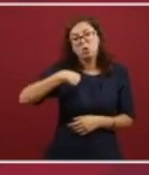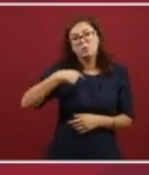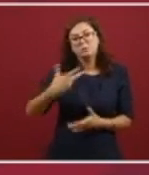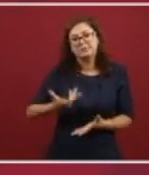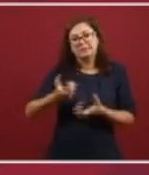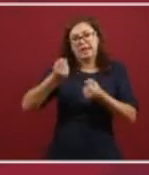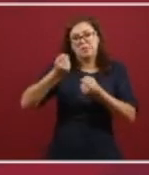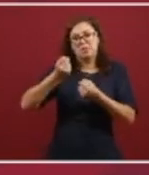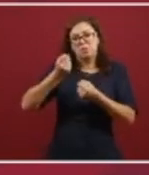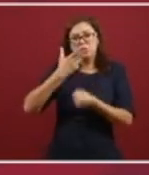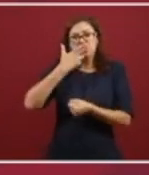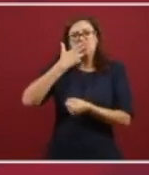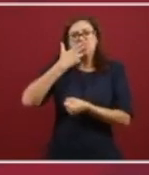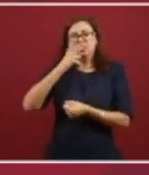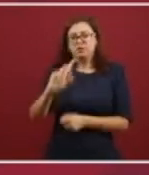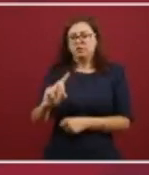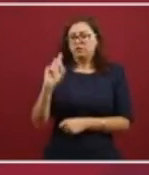el que